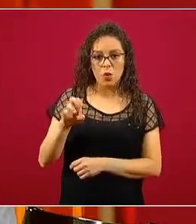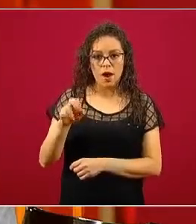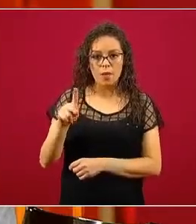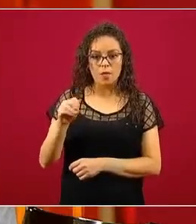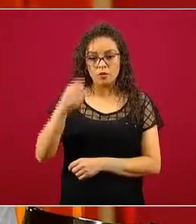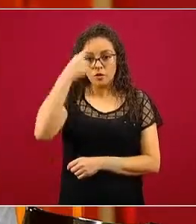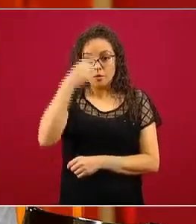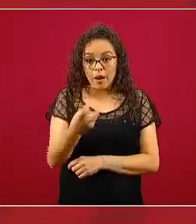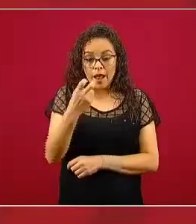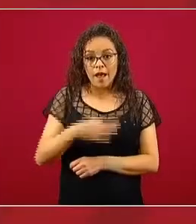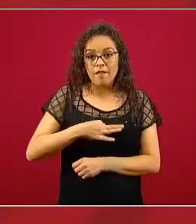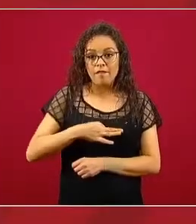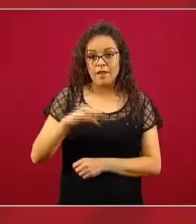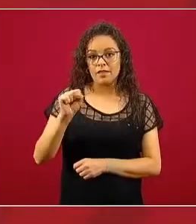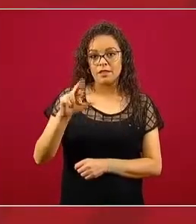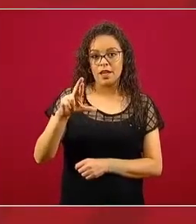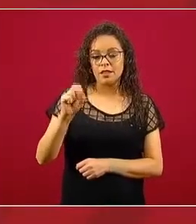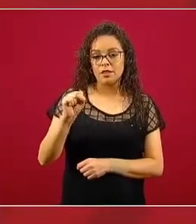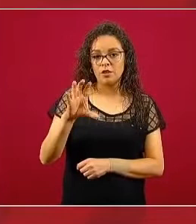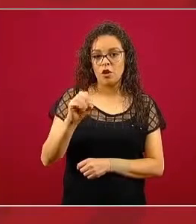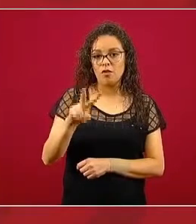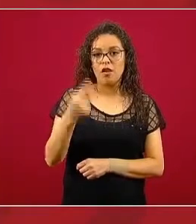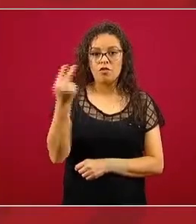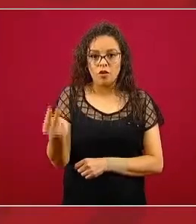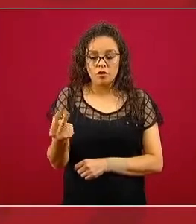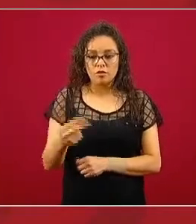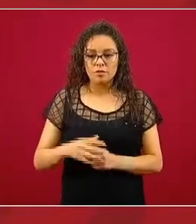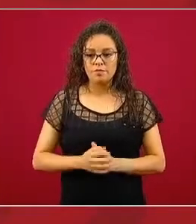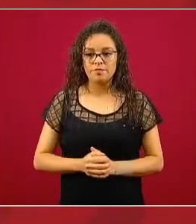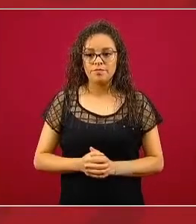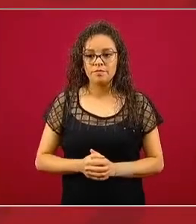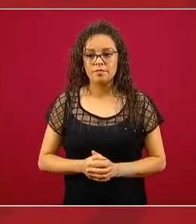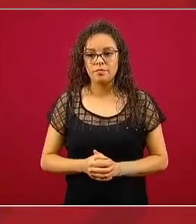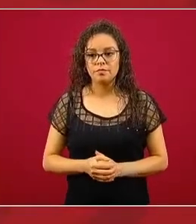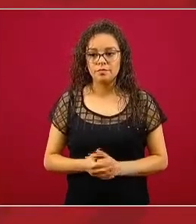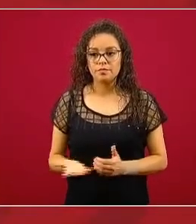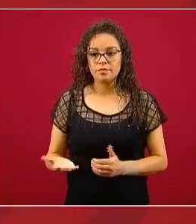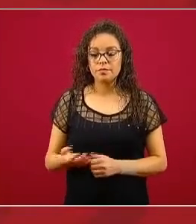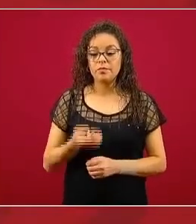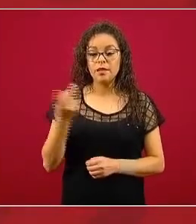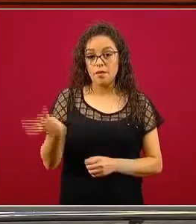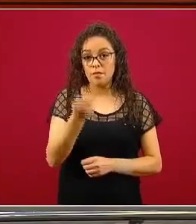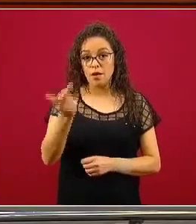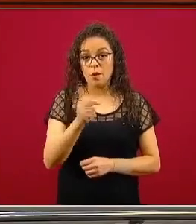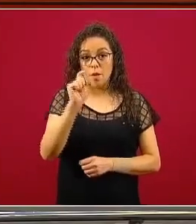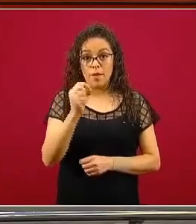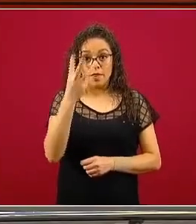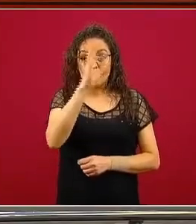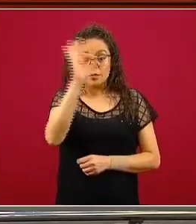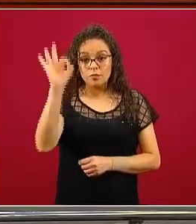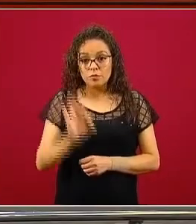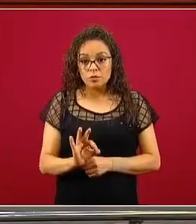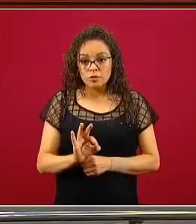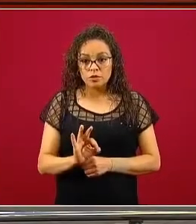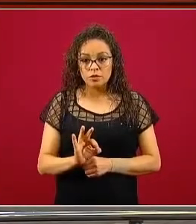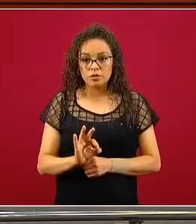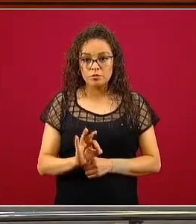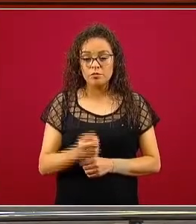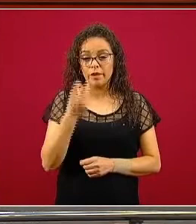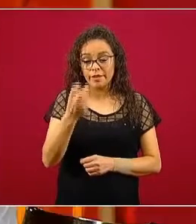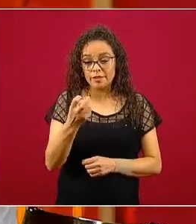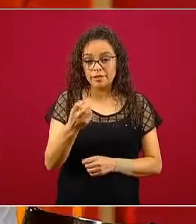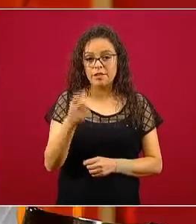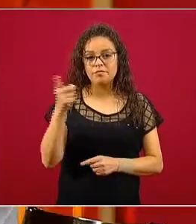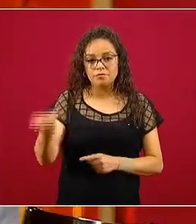En Nueva York, hace varias semanas, más de 5, se publicaron resultados de una encuesta con 23%, y así